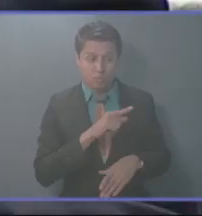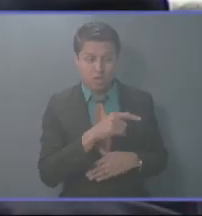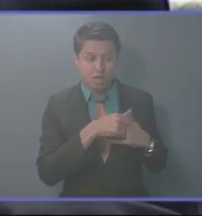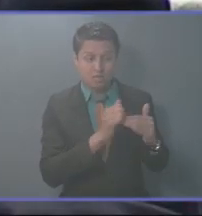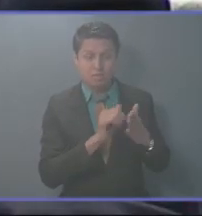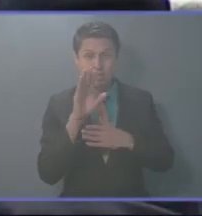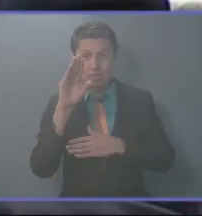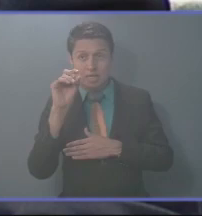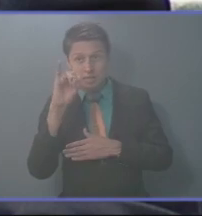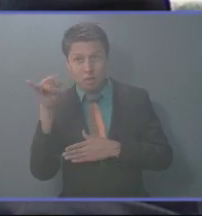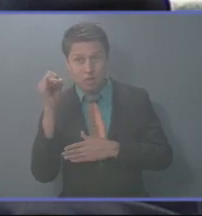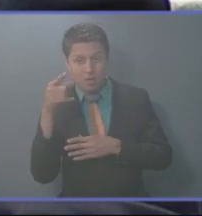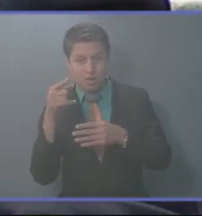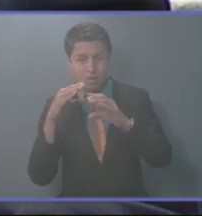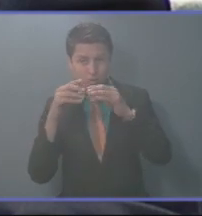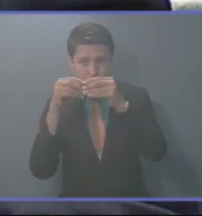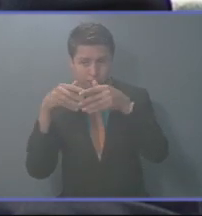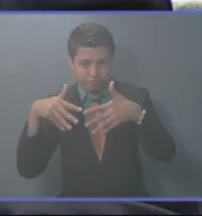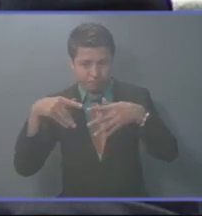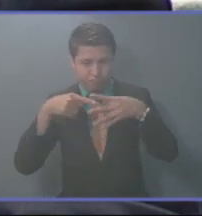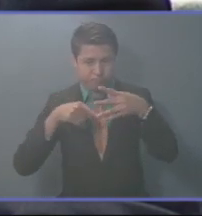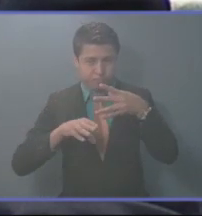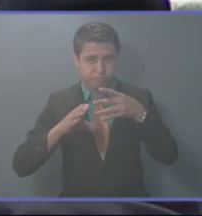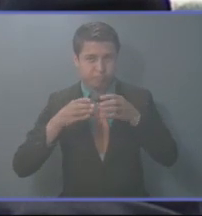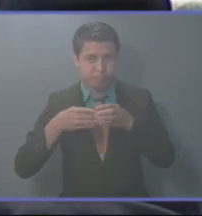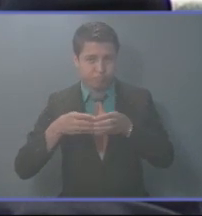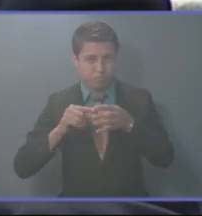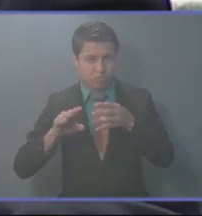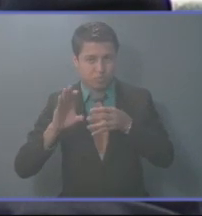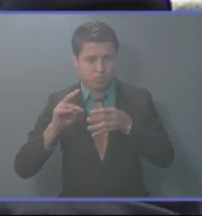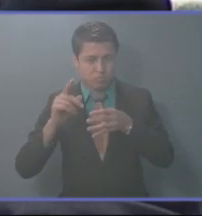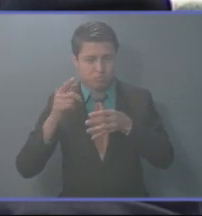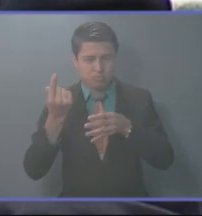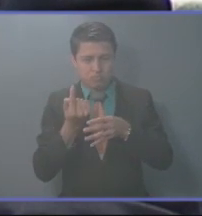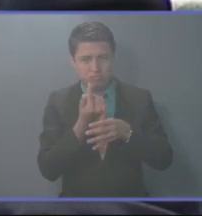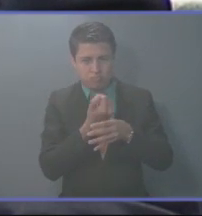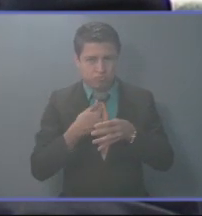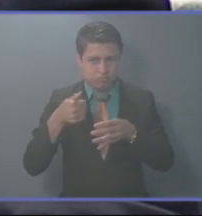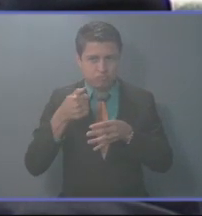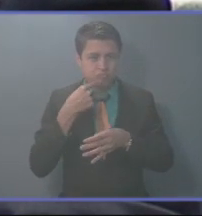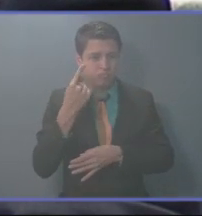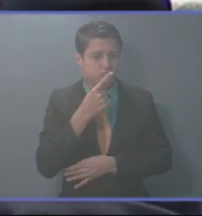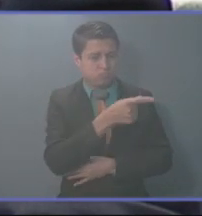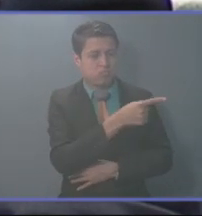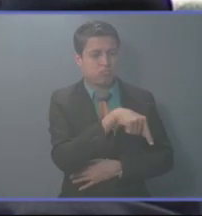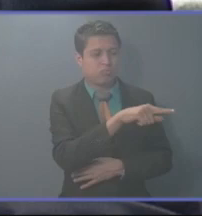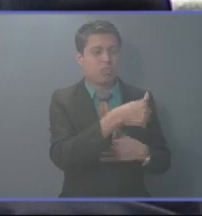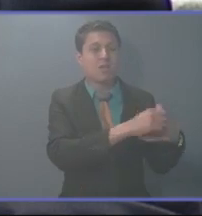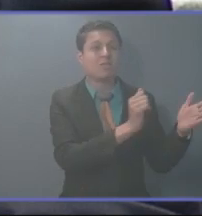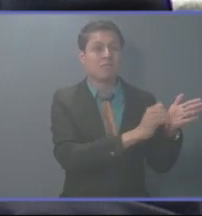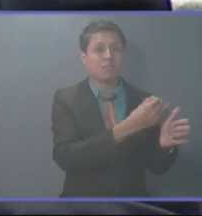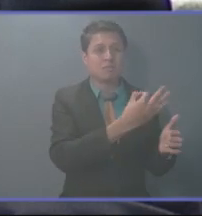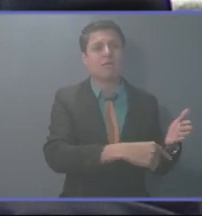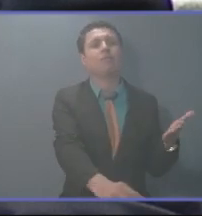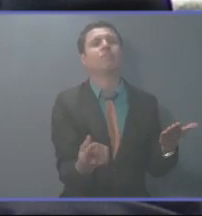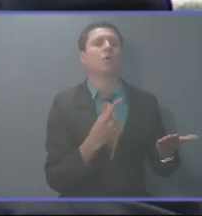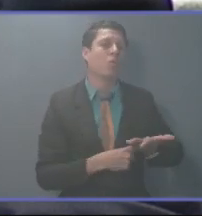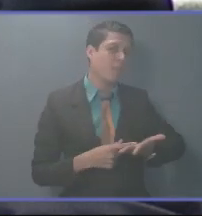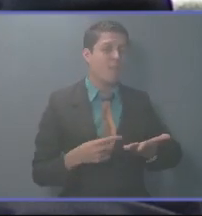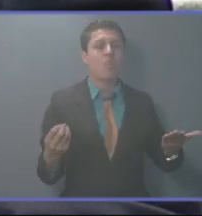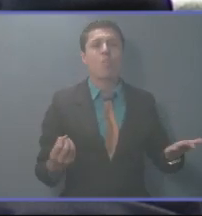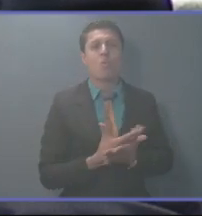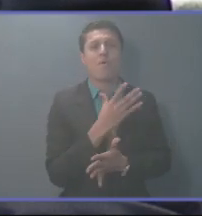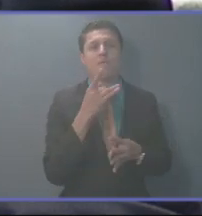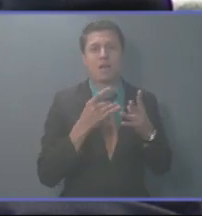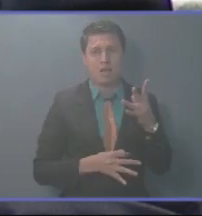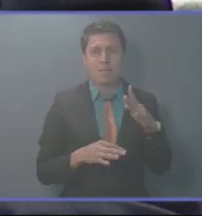Legislativa a promulgar un marco normativo de justicia transicional y restaurativa basado en los principios de verdad,